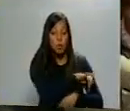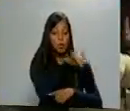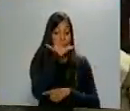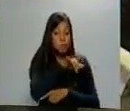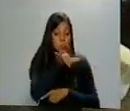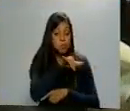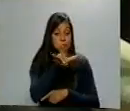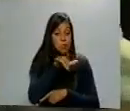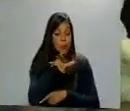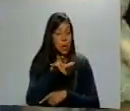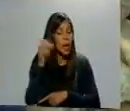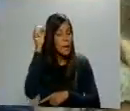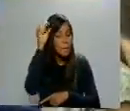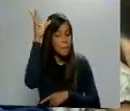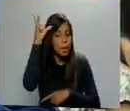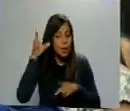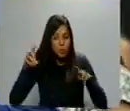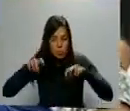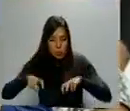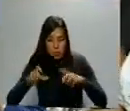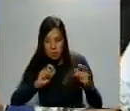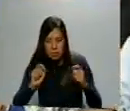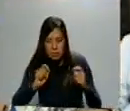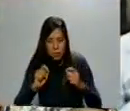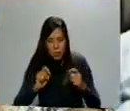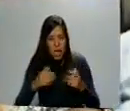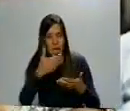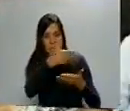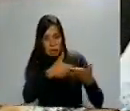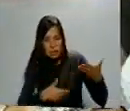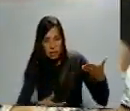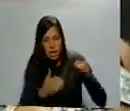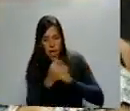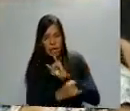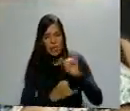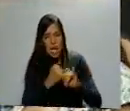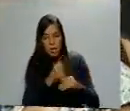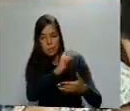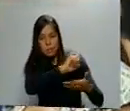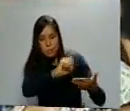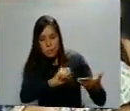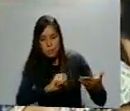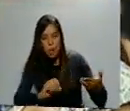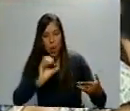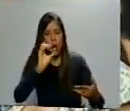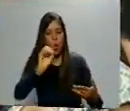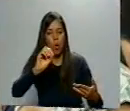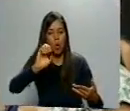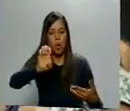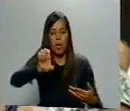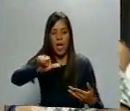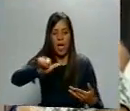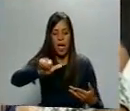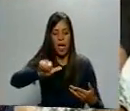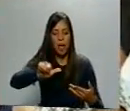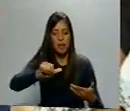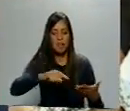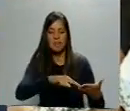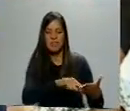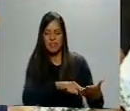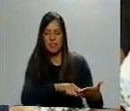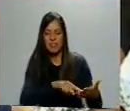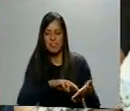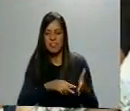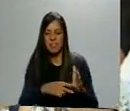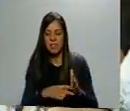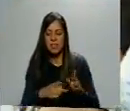Carta Interamericana Democrática. ¿Qué dice esa Carta Interamericana Democrática de la OEA? Ellos solamente